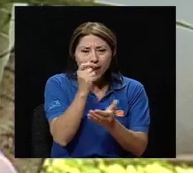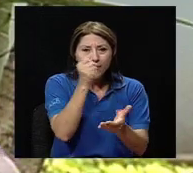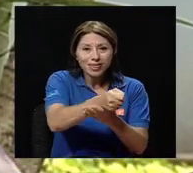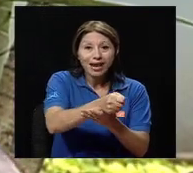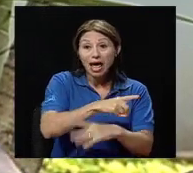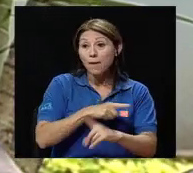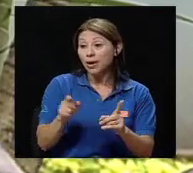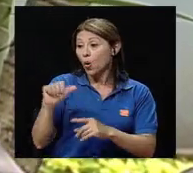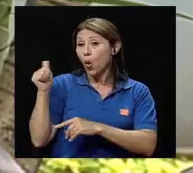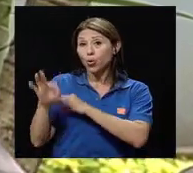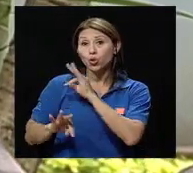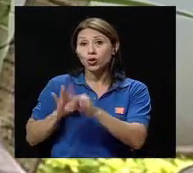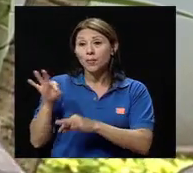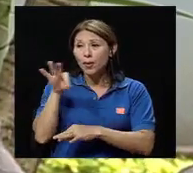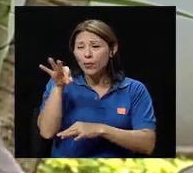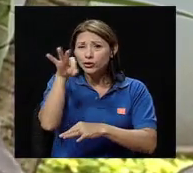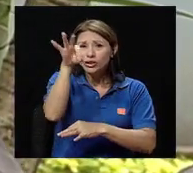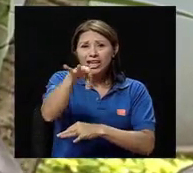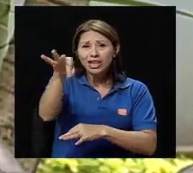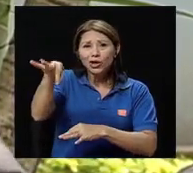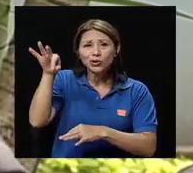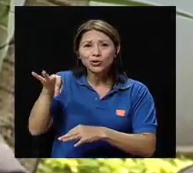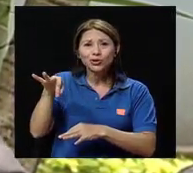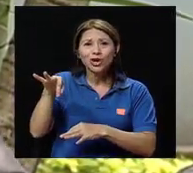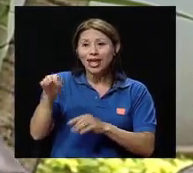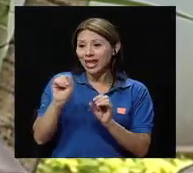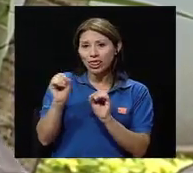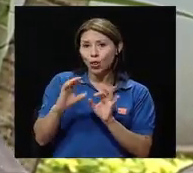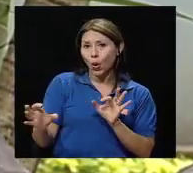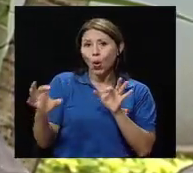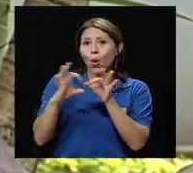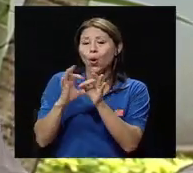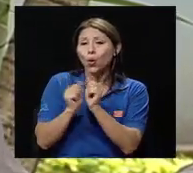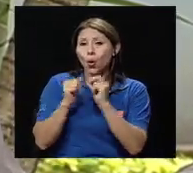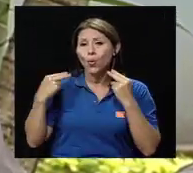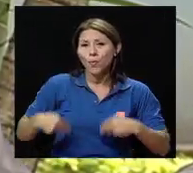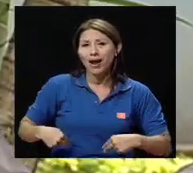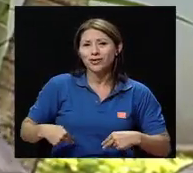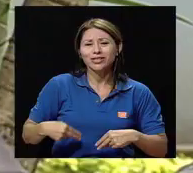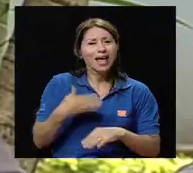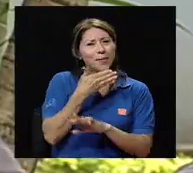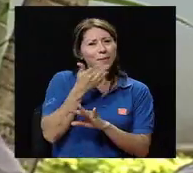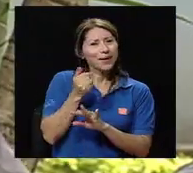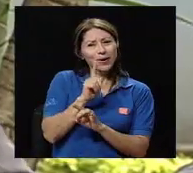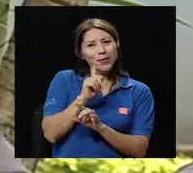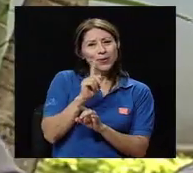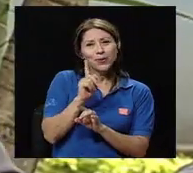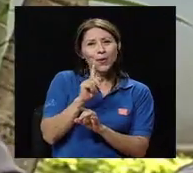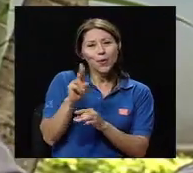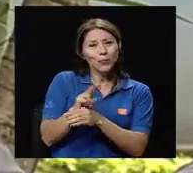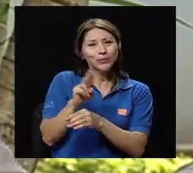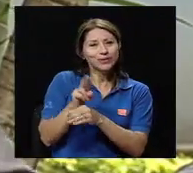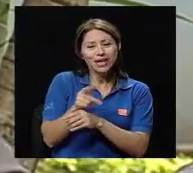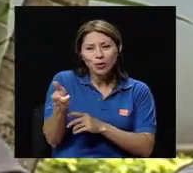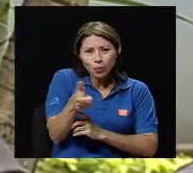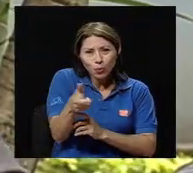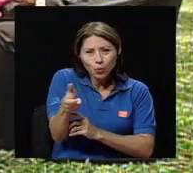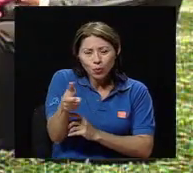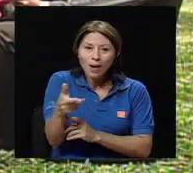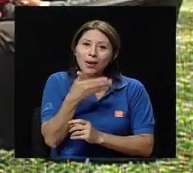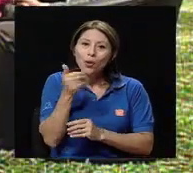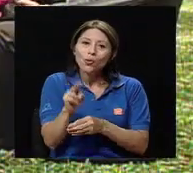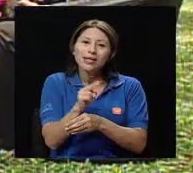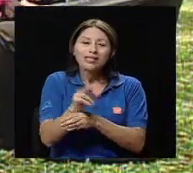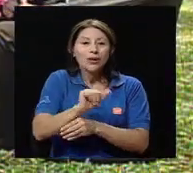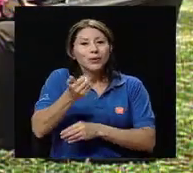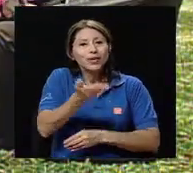humanos, tenemos que tener prevención de más bien no eliminar organismos que más bien ecológicamente le aportan a lo que es el ambiente.